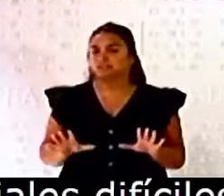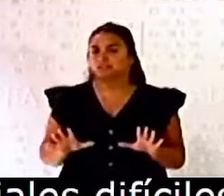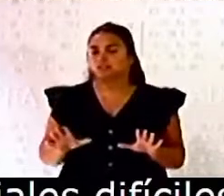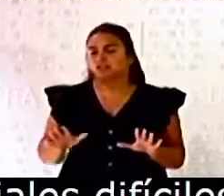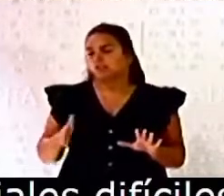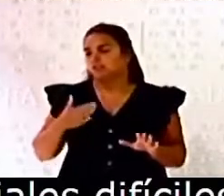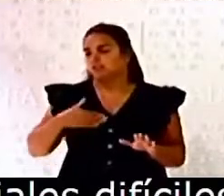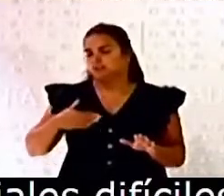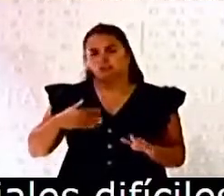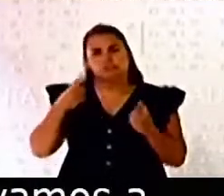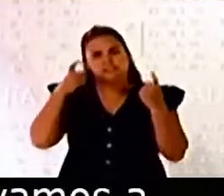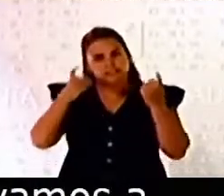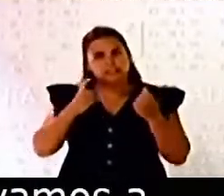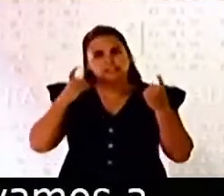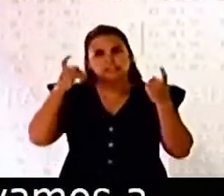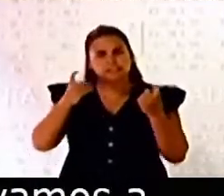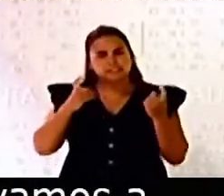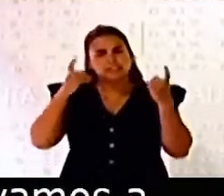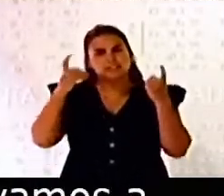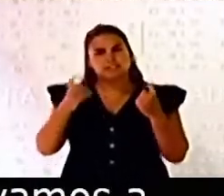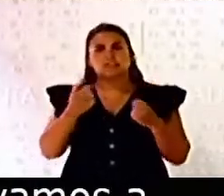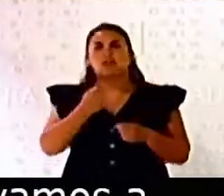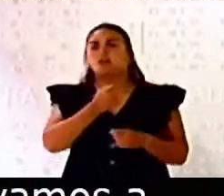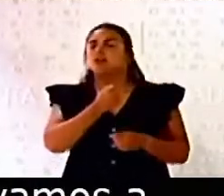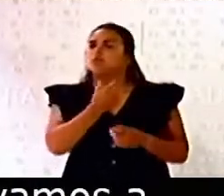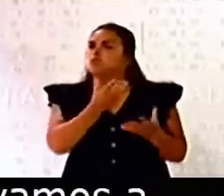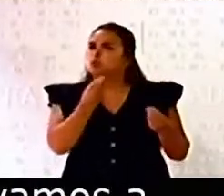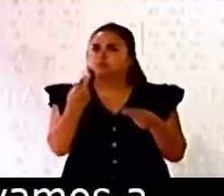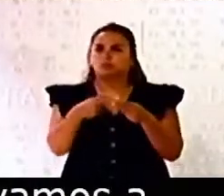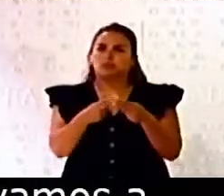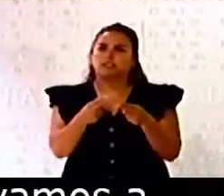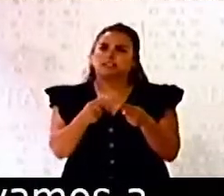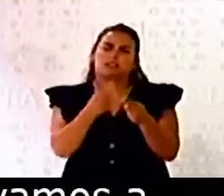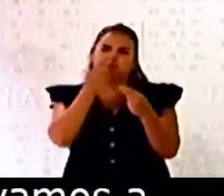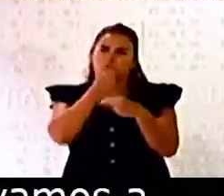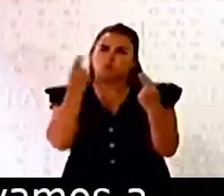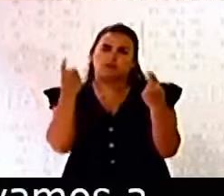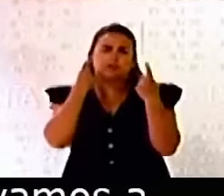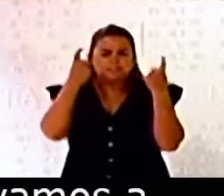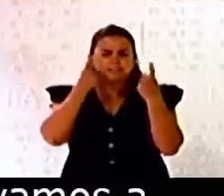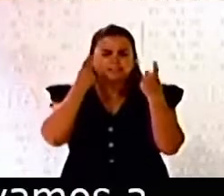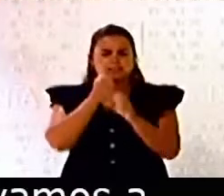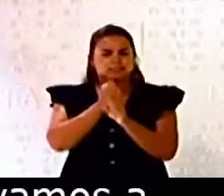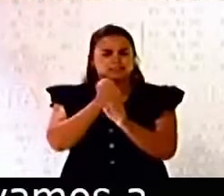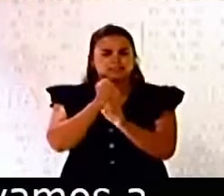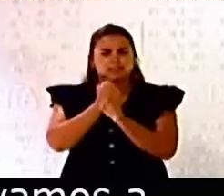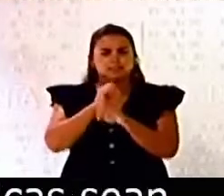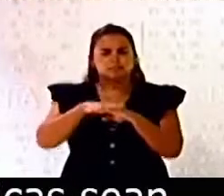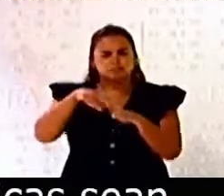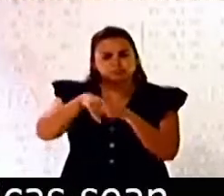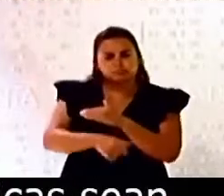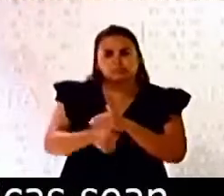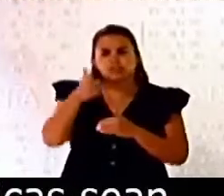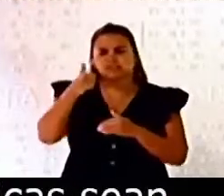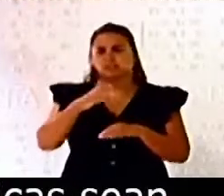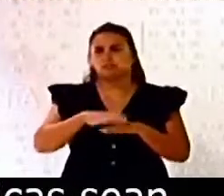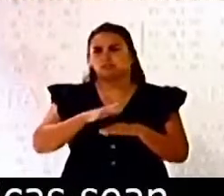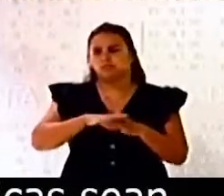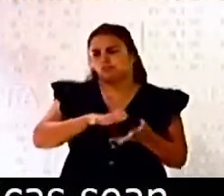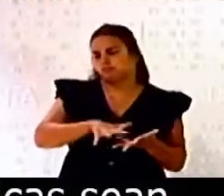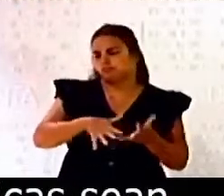cansarnos de intentar cuantas políticas públicas sean necesarias para ahondar y para transitar